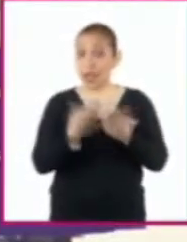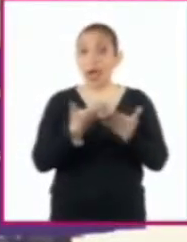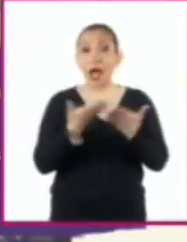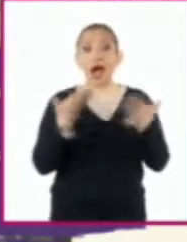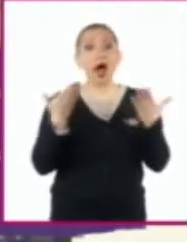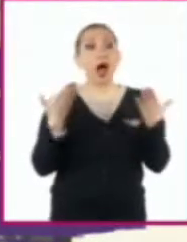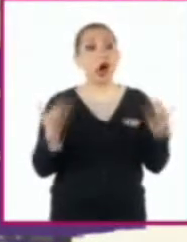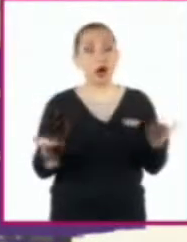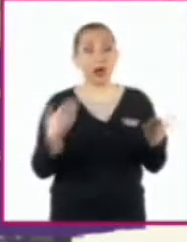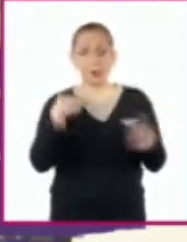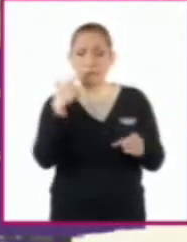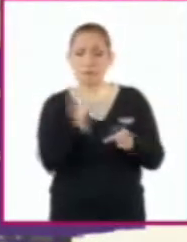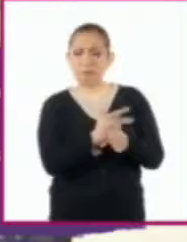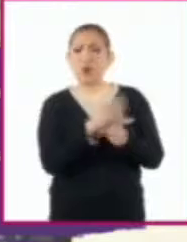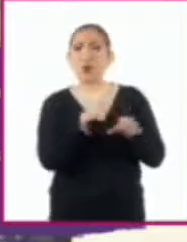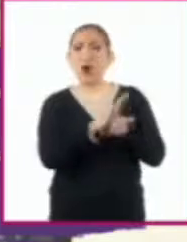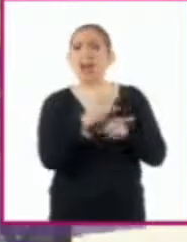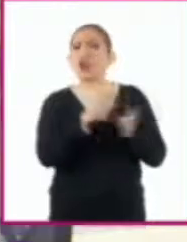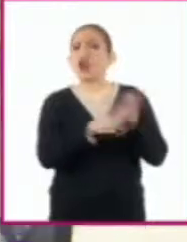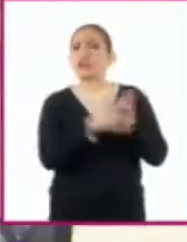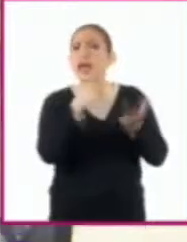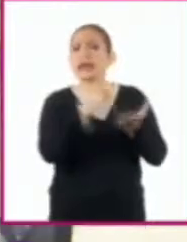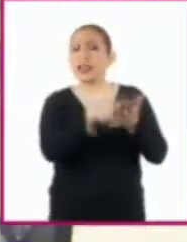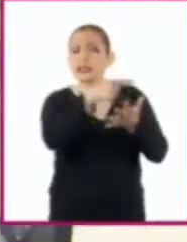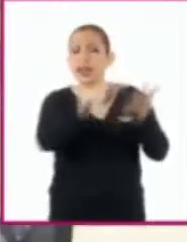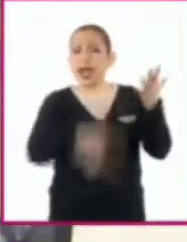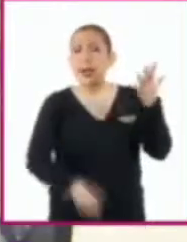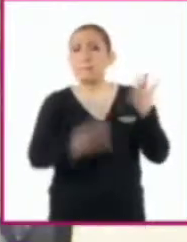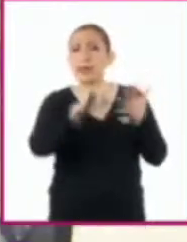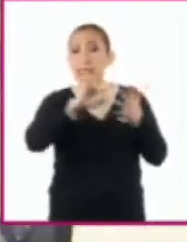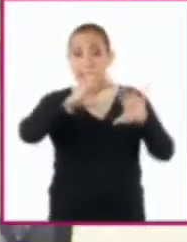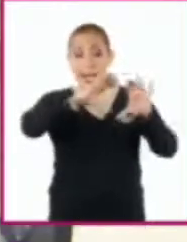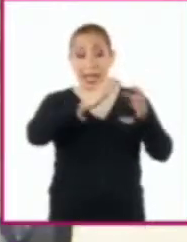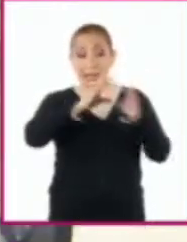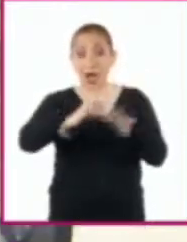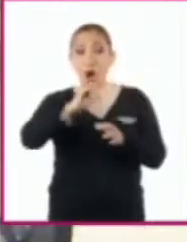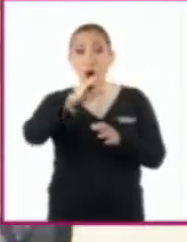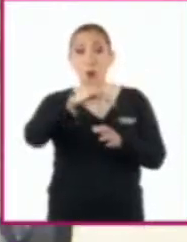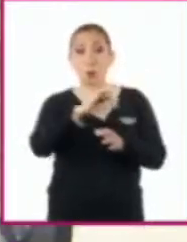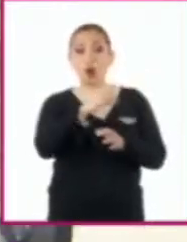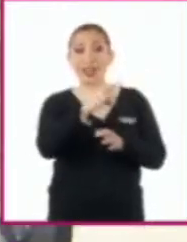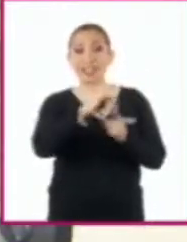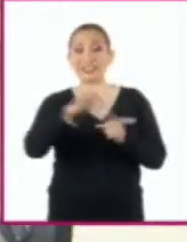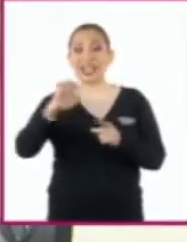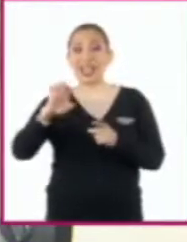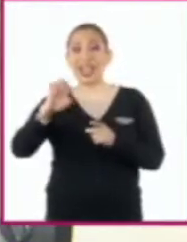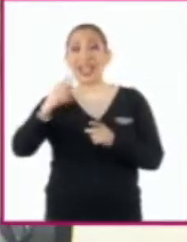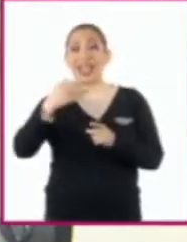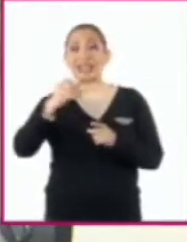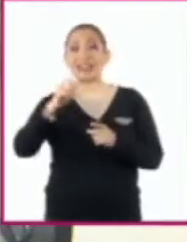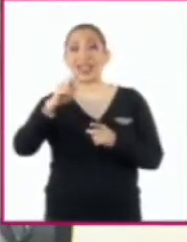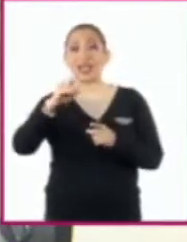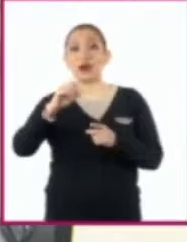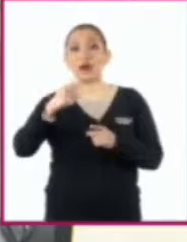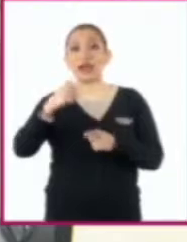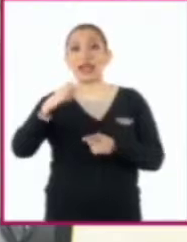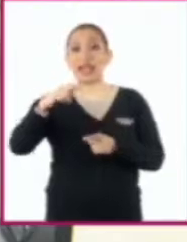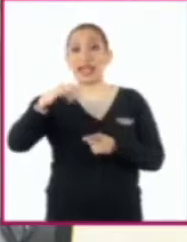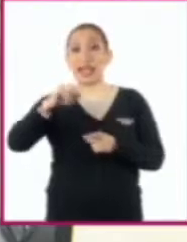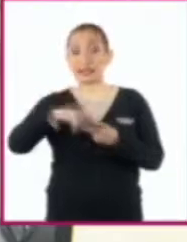esta ocasión identificaremos los componentes de las mezclas y las clasificaremos en homogéneas y heterogéneas. Antes de